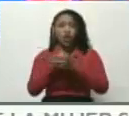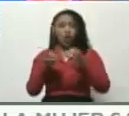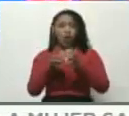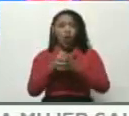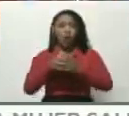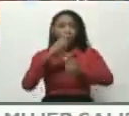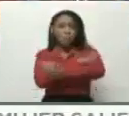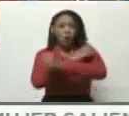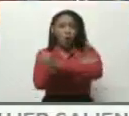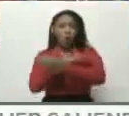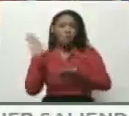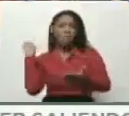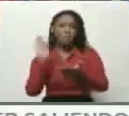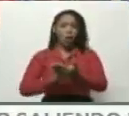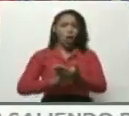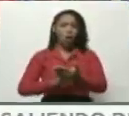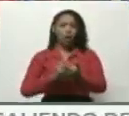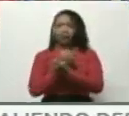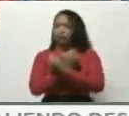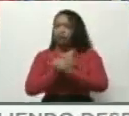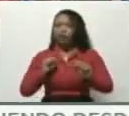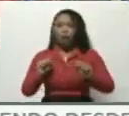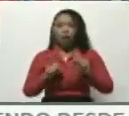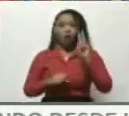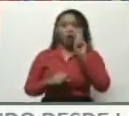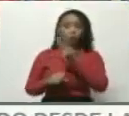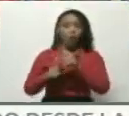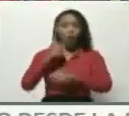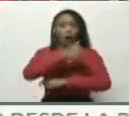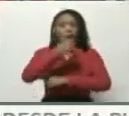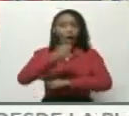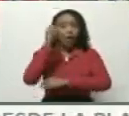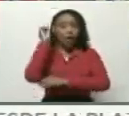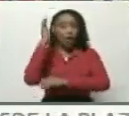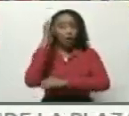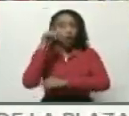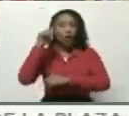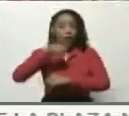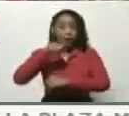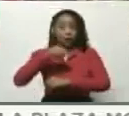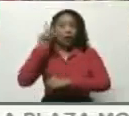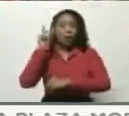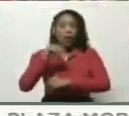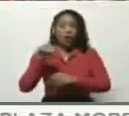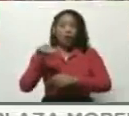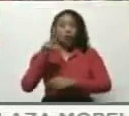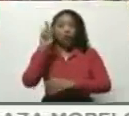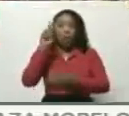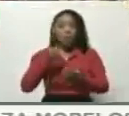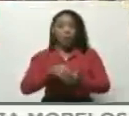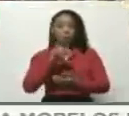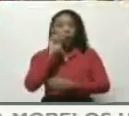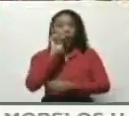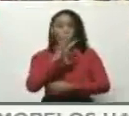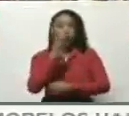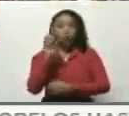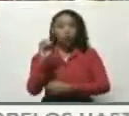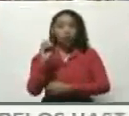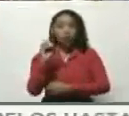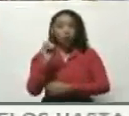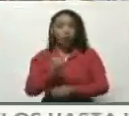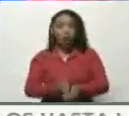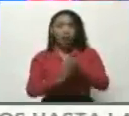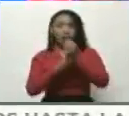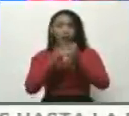Es imposible. Y lo vemos en cada congreso y en este congreso también, donde más de 2.400 delegados